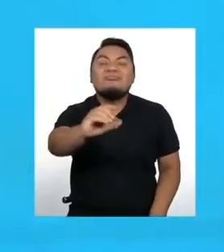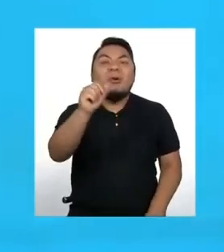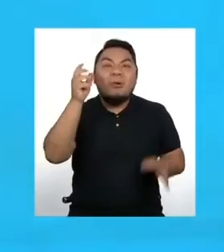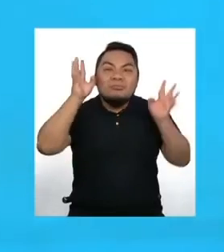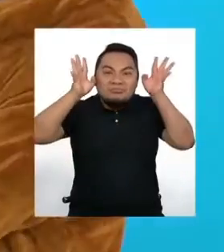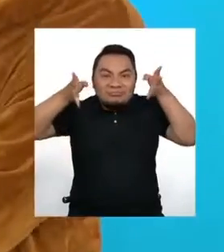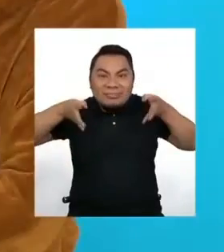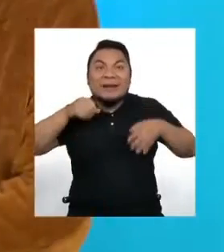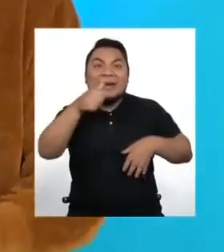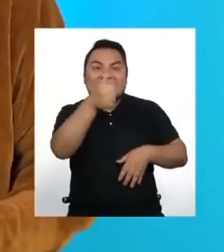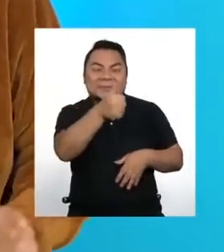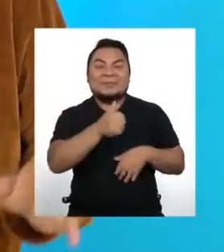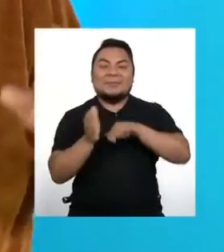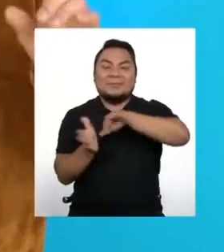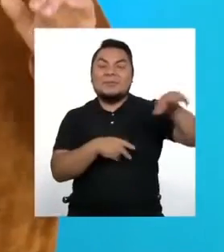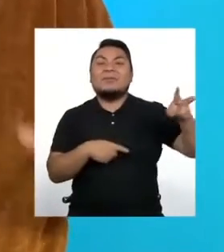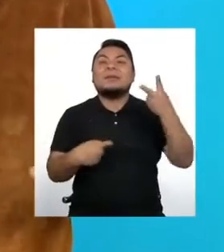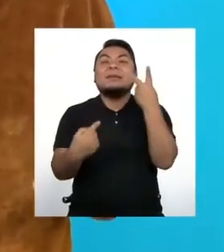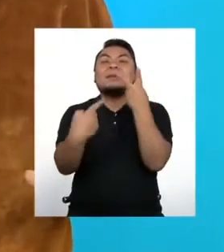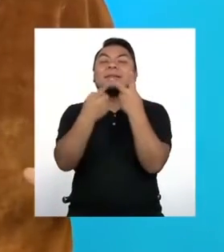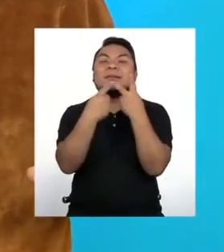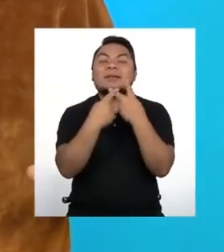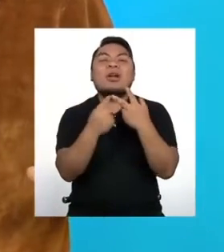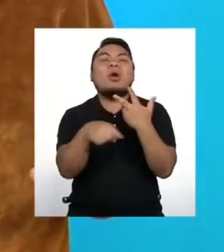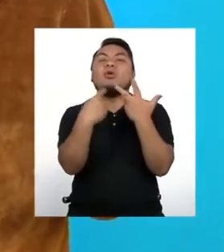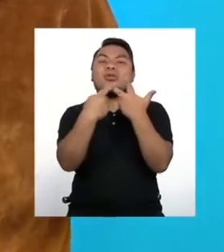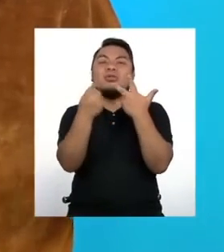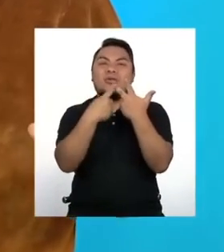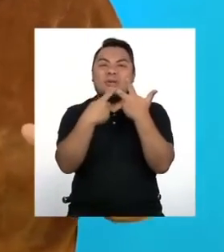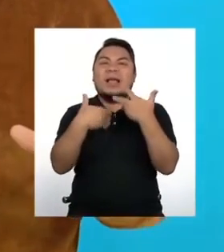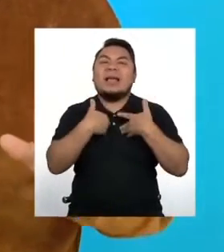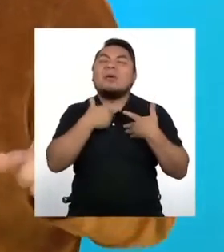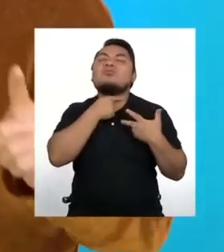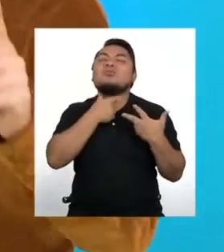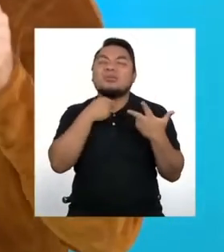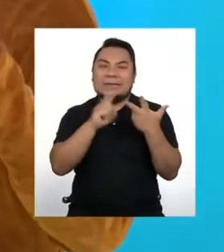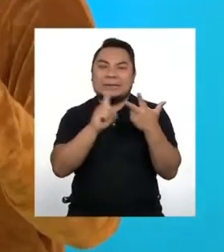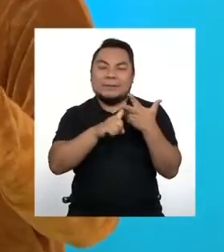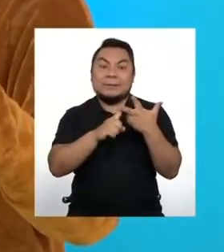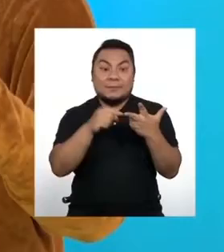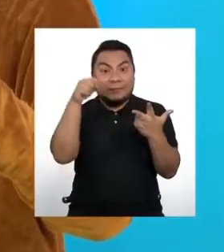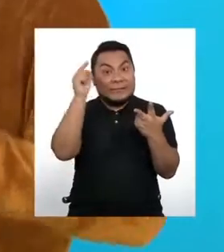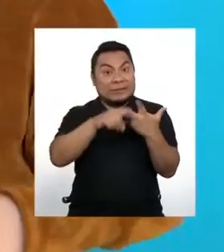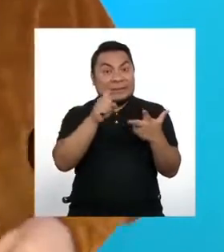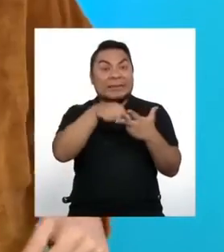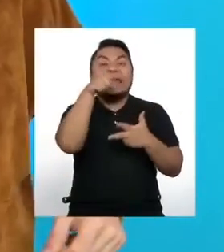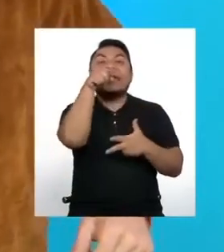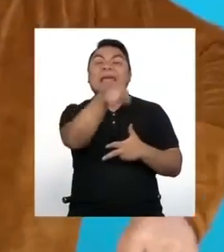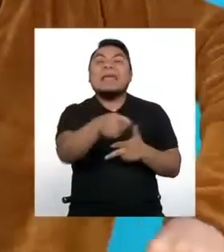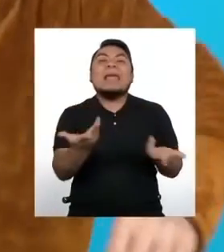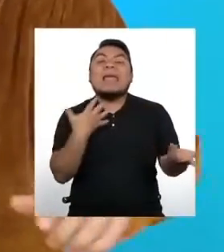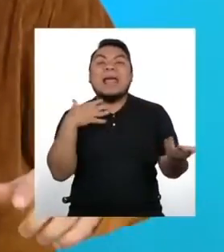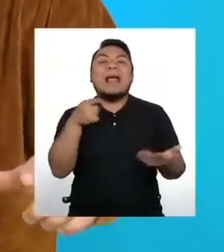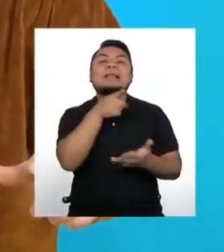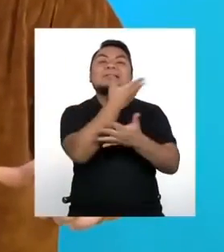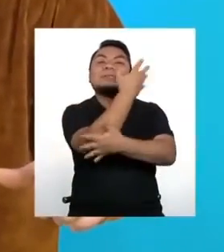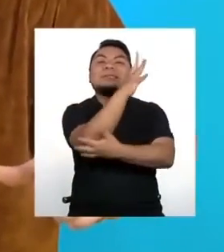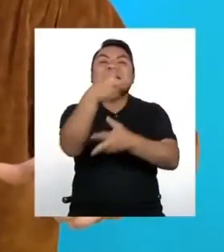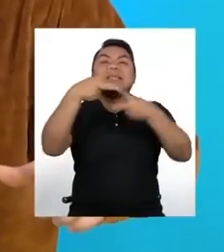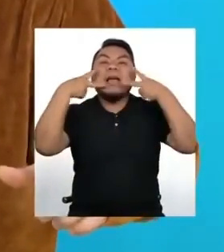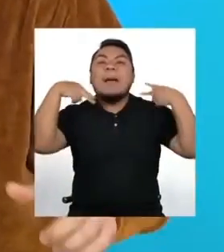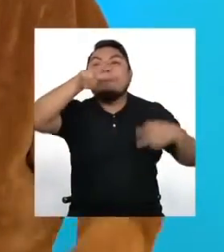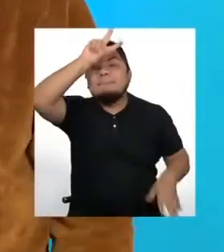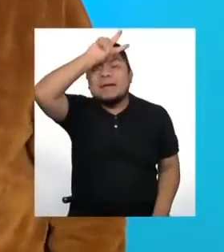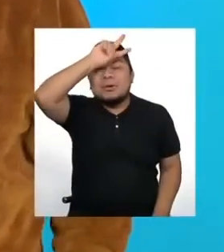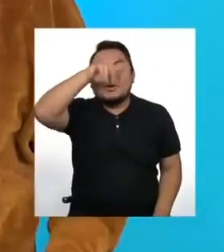materiales de colores vistosos y de gran contraste. Permítel explorar los objetos con tiempo. Para que pueda